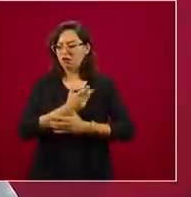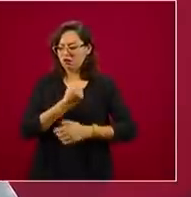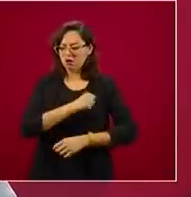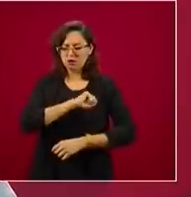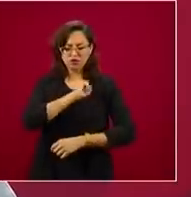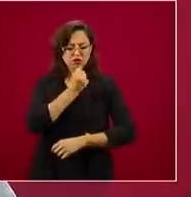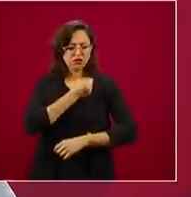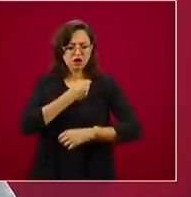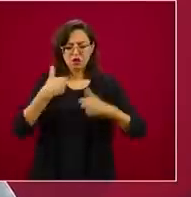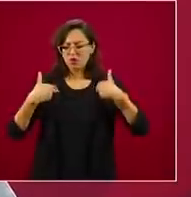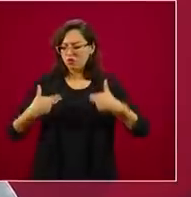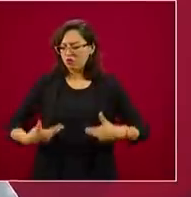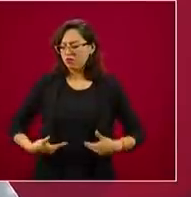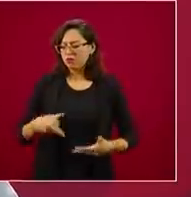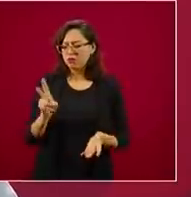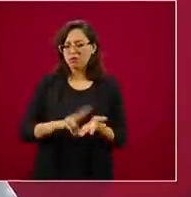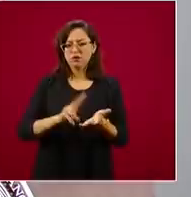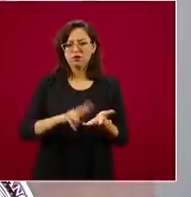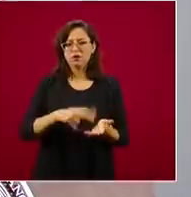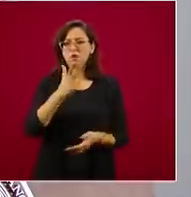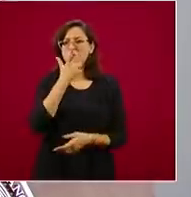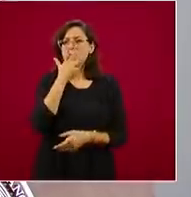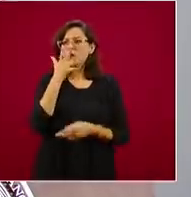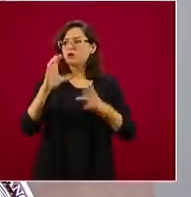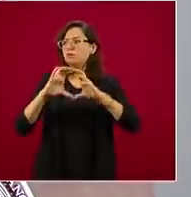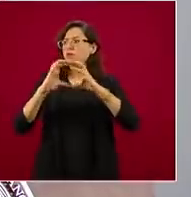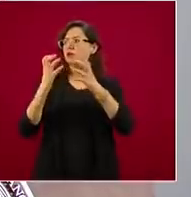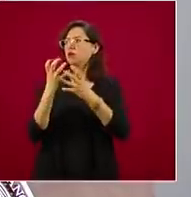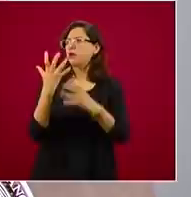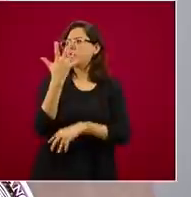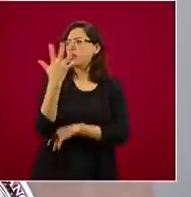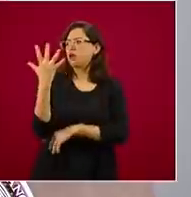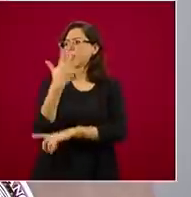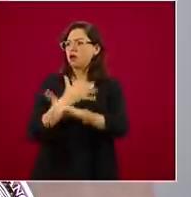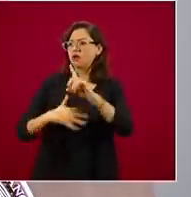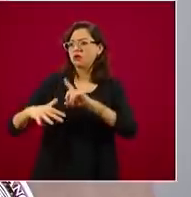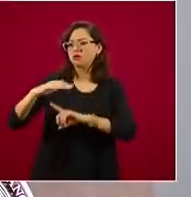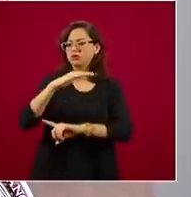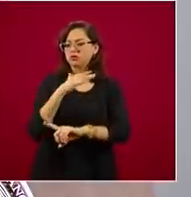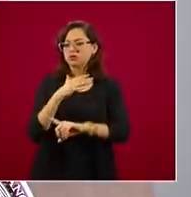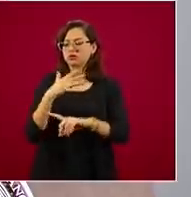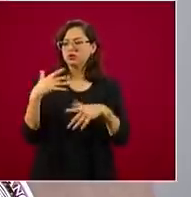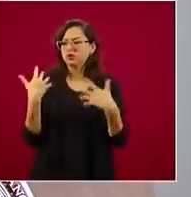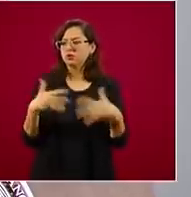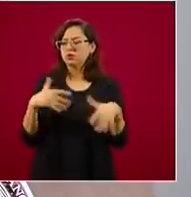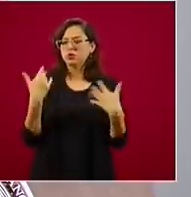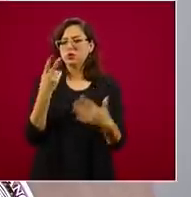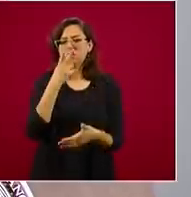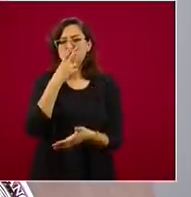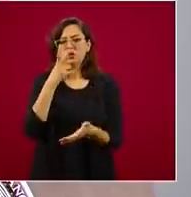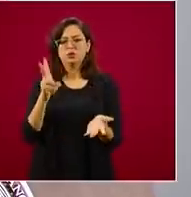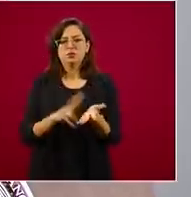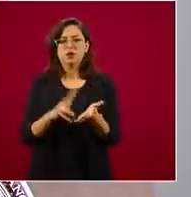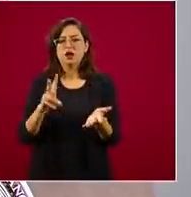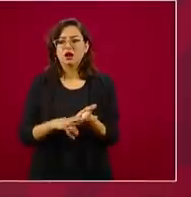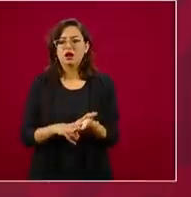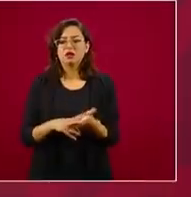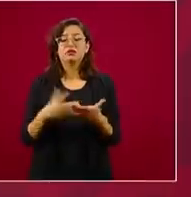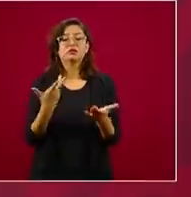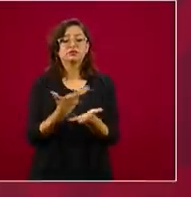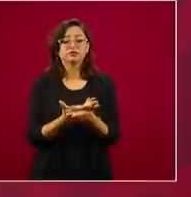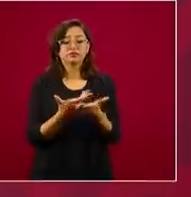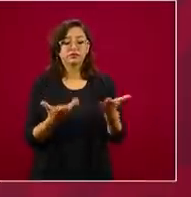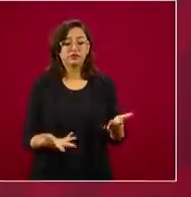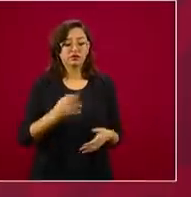del medio ambiente, del ecosistema, que ahora tiene que seguir luchando con un virus muy activo